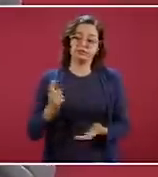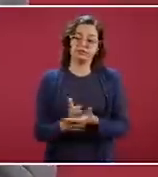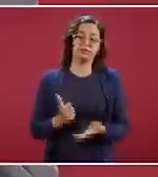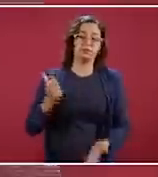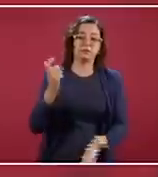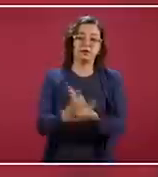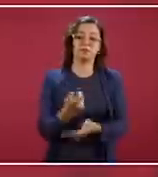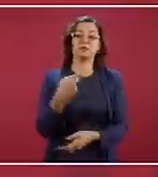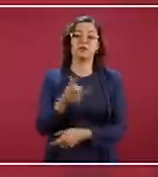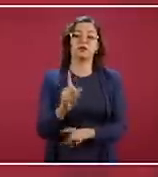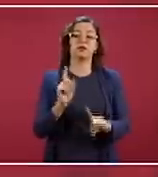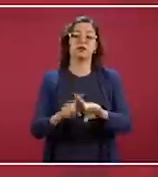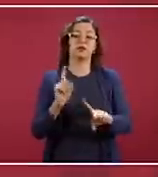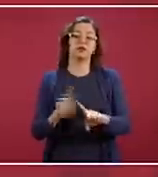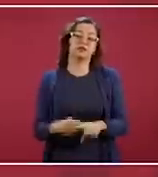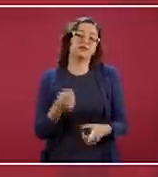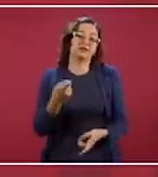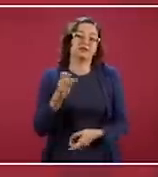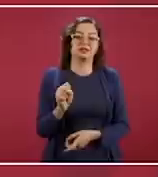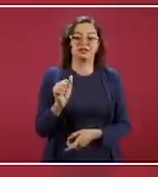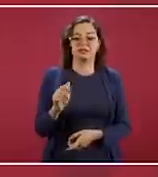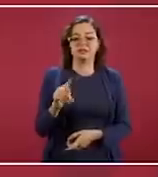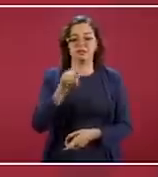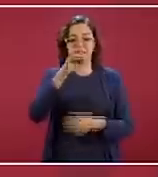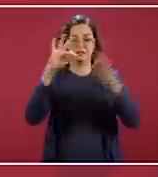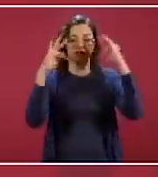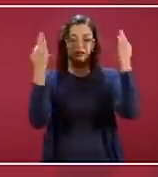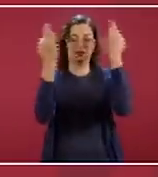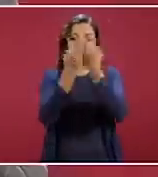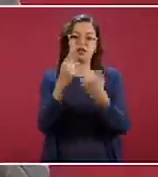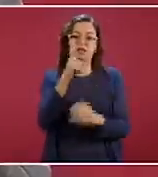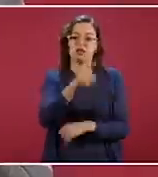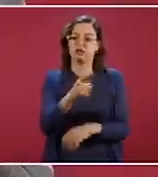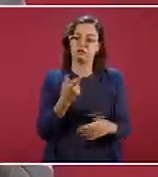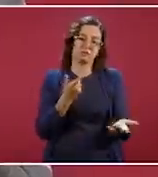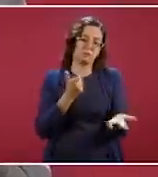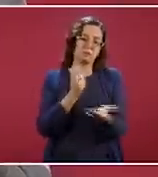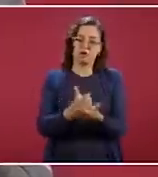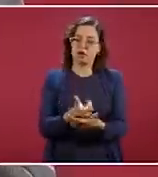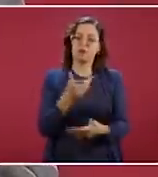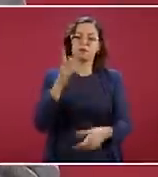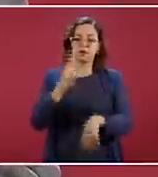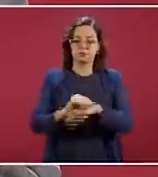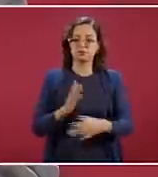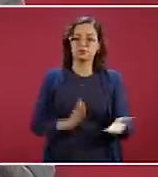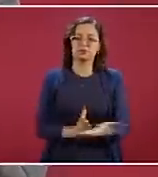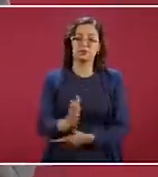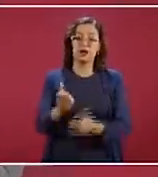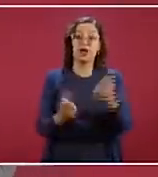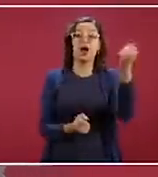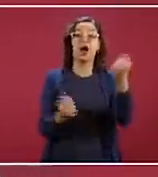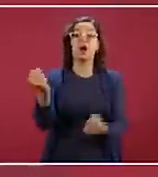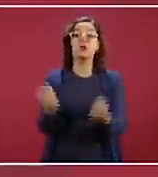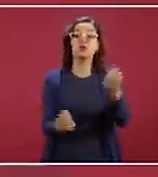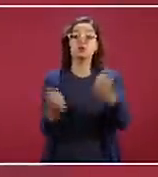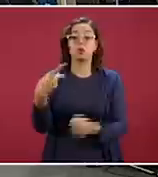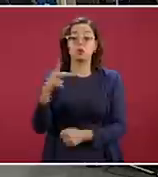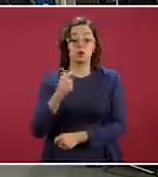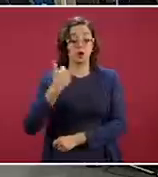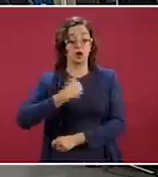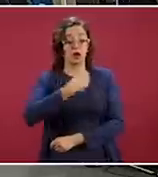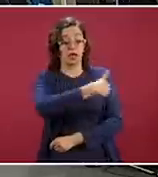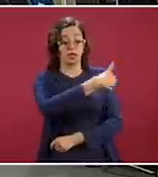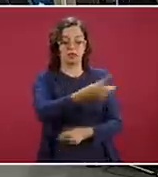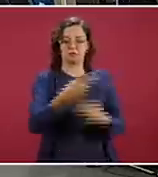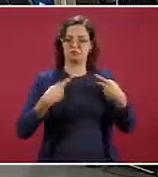del sistema de administración tributaria en las aduanas, y ese es el derecho que pagan, pero no tienen un derecho de pago por persona